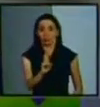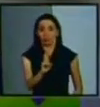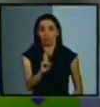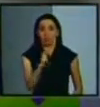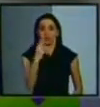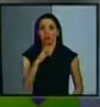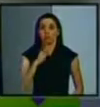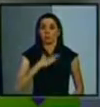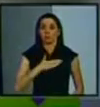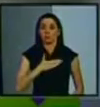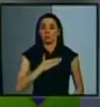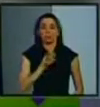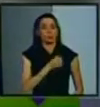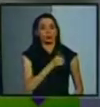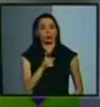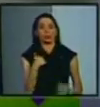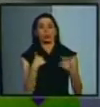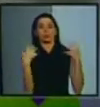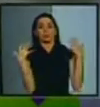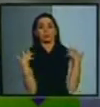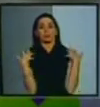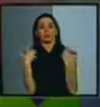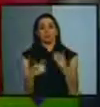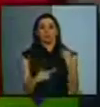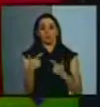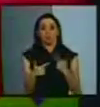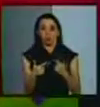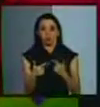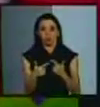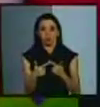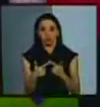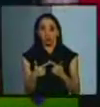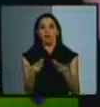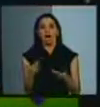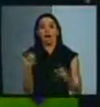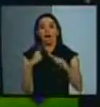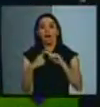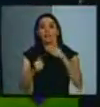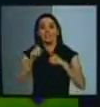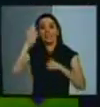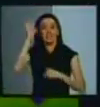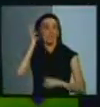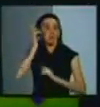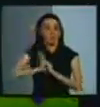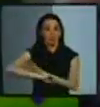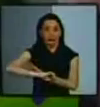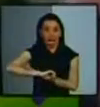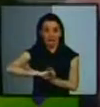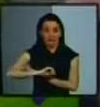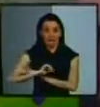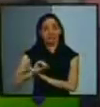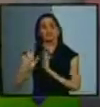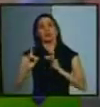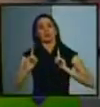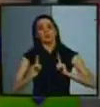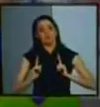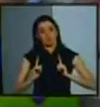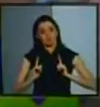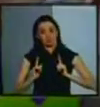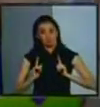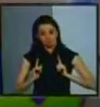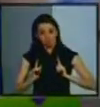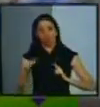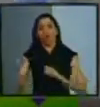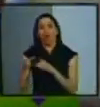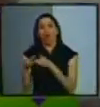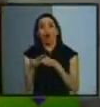mi exclusiva responsabilidad política. La ahora ex candidata de la Alianza decidió descansar. En su comando,